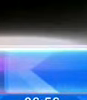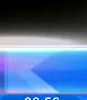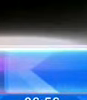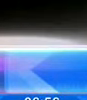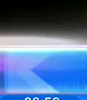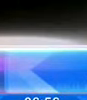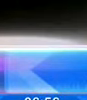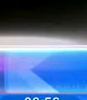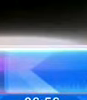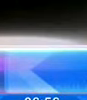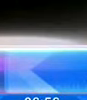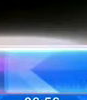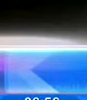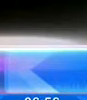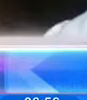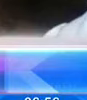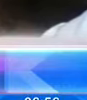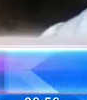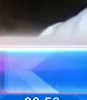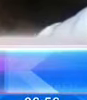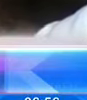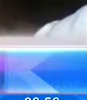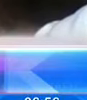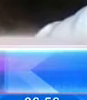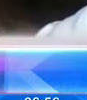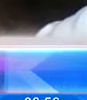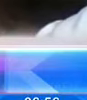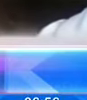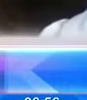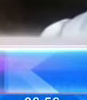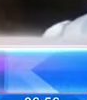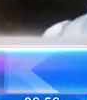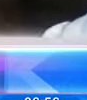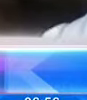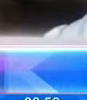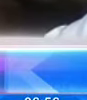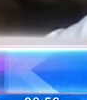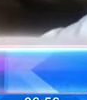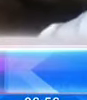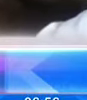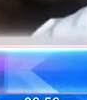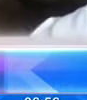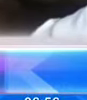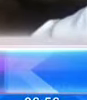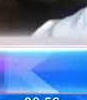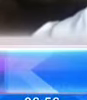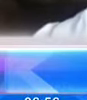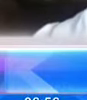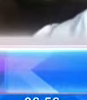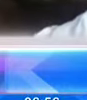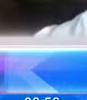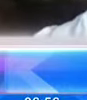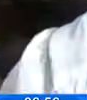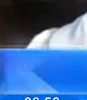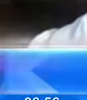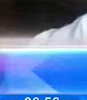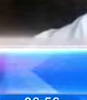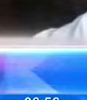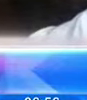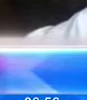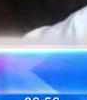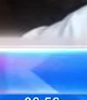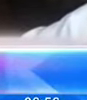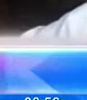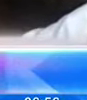El hombre iba en una motocicleta. A mí me duele mucho en el alma. Me llaman en la madrugada, decirme que ya está